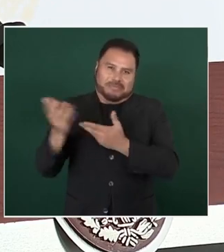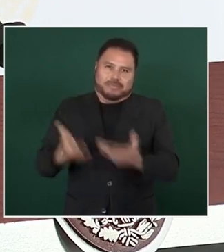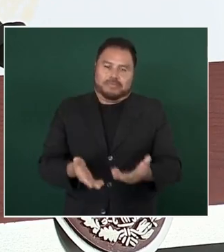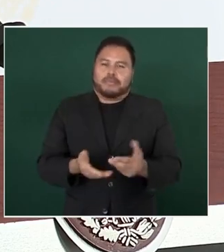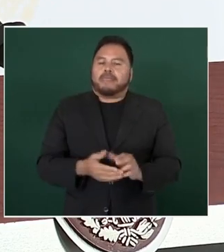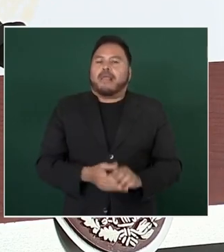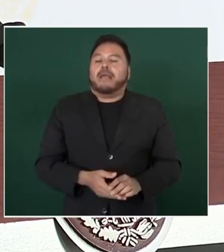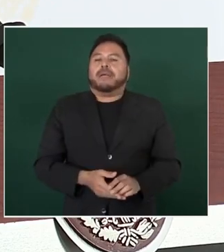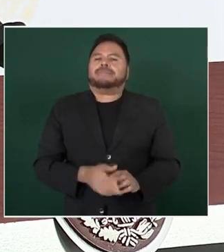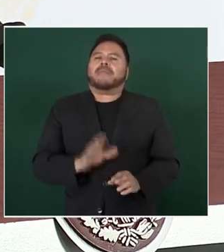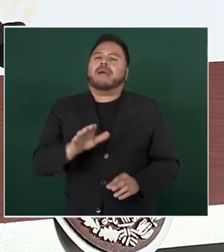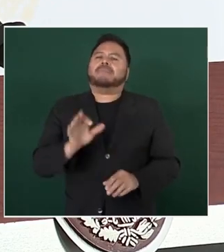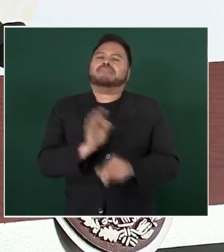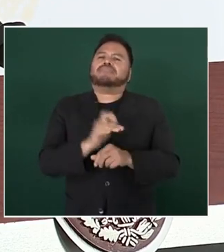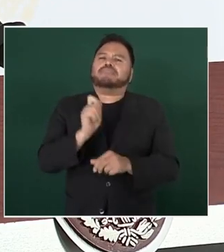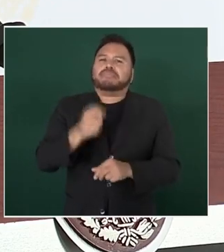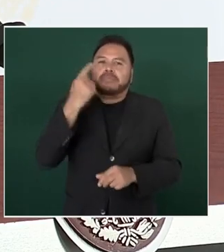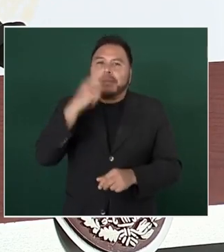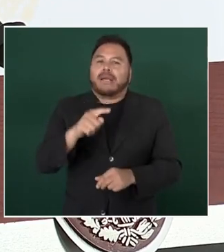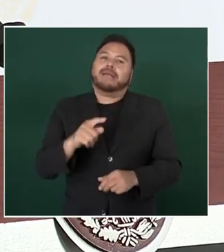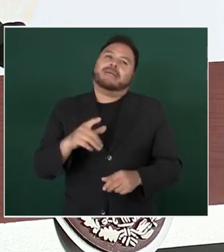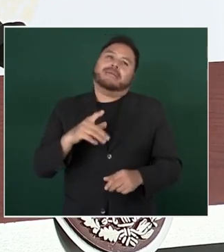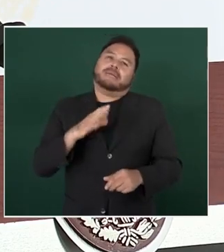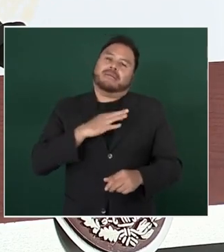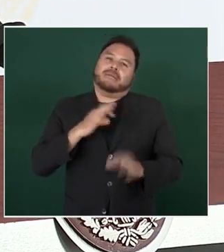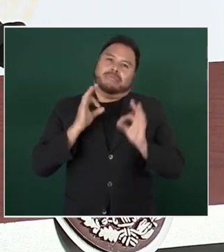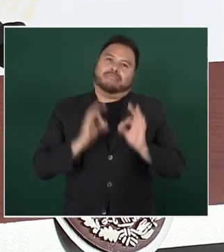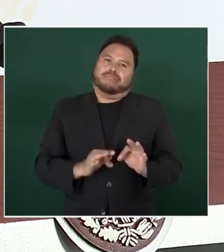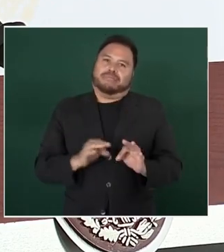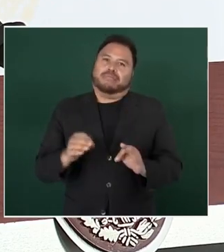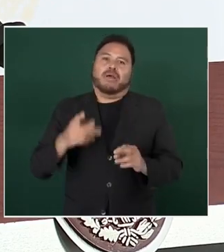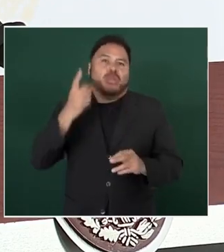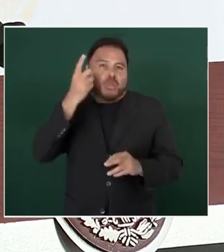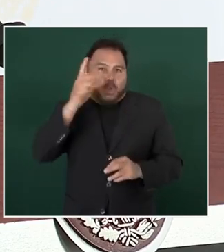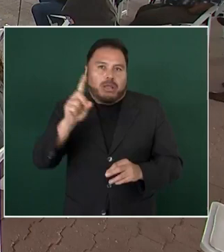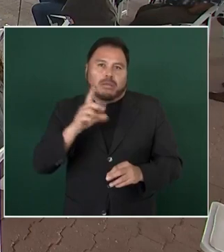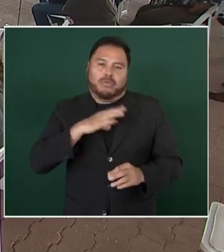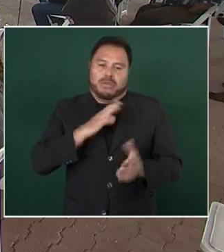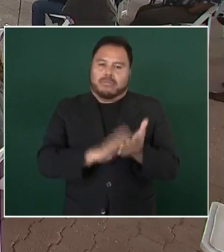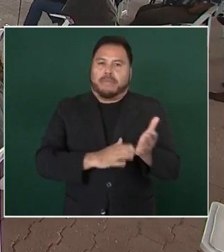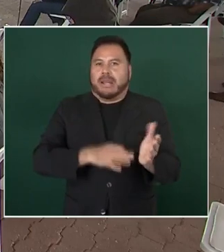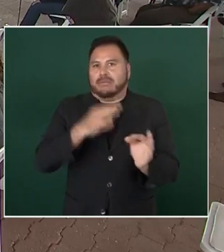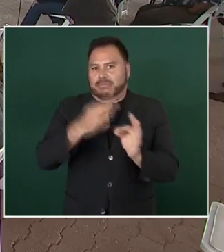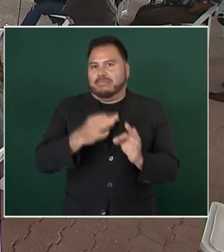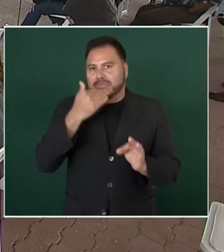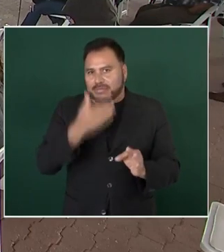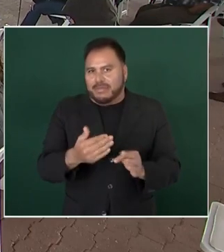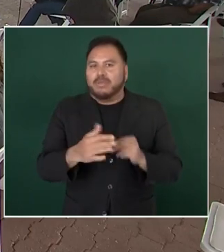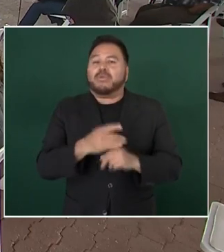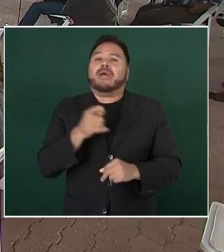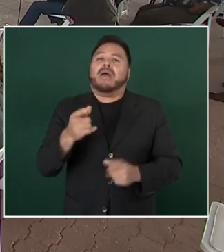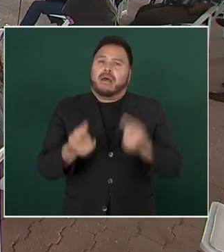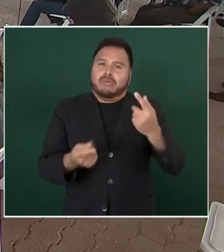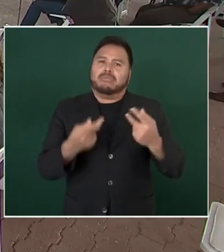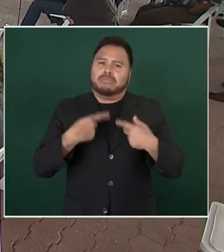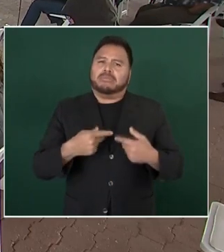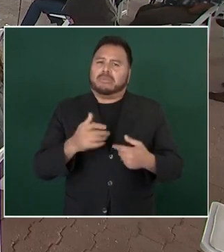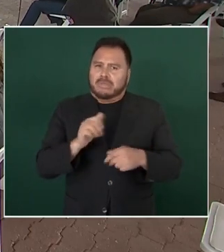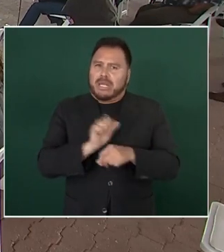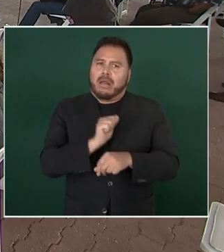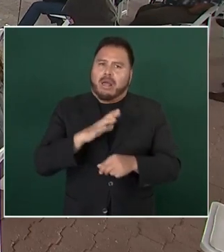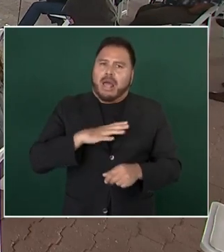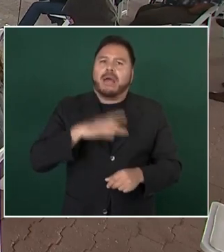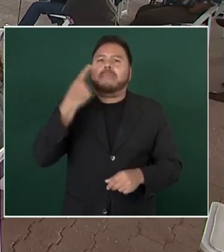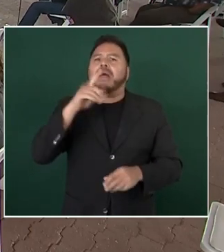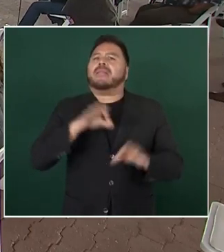que tengan certeza jurídica los propietarios que los utilizan para trabajar, para